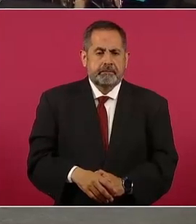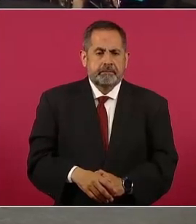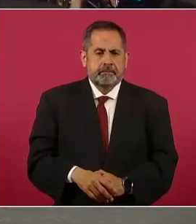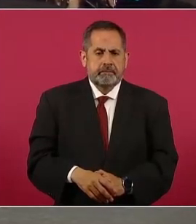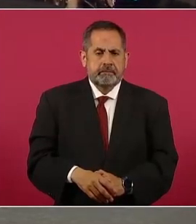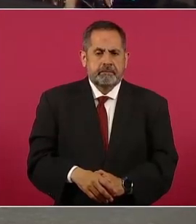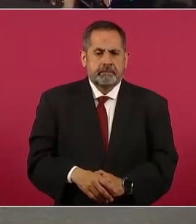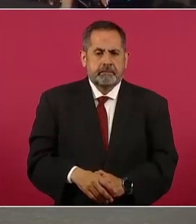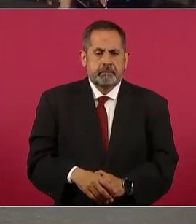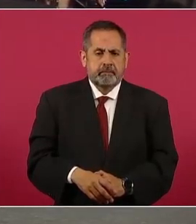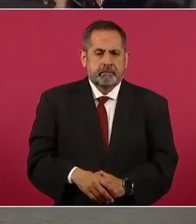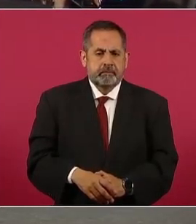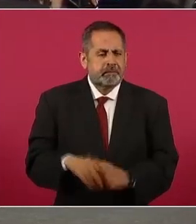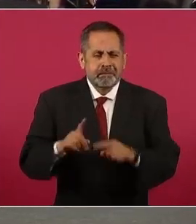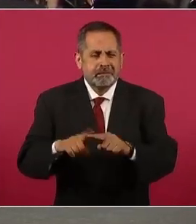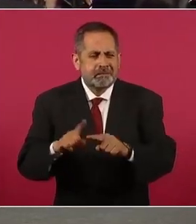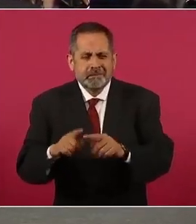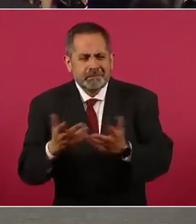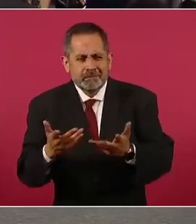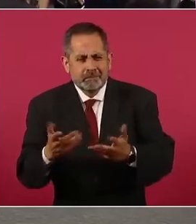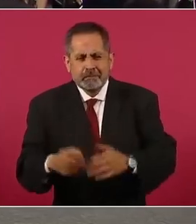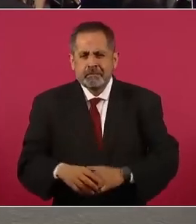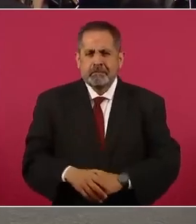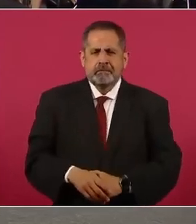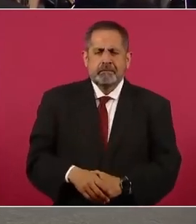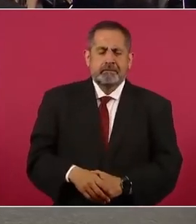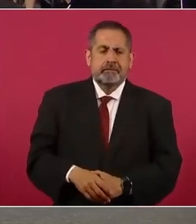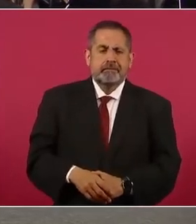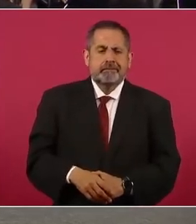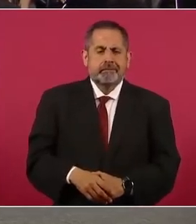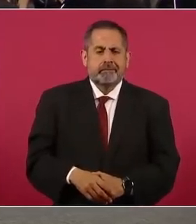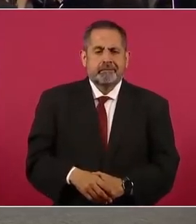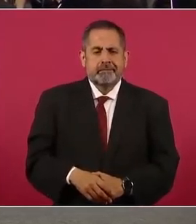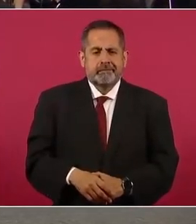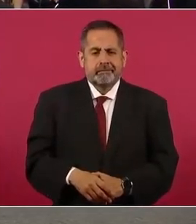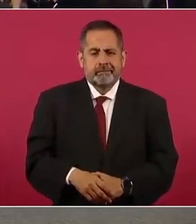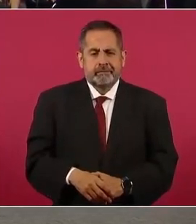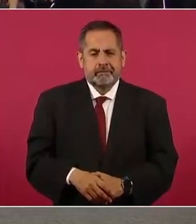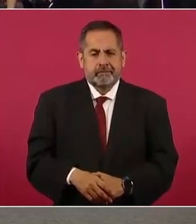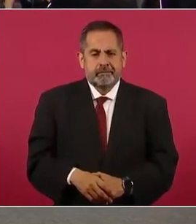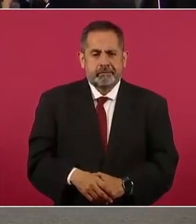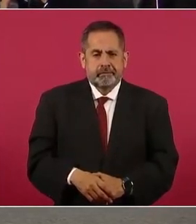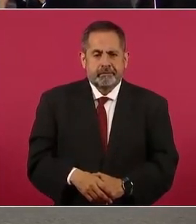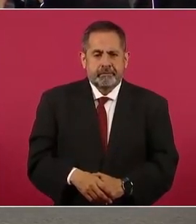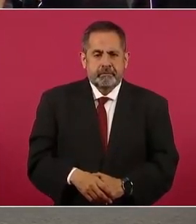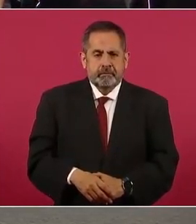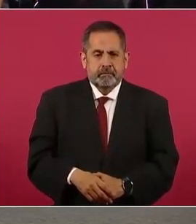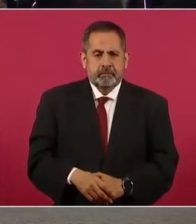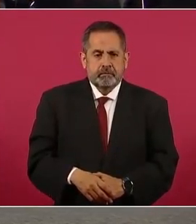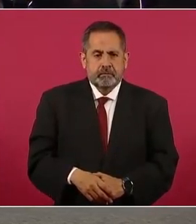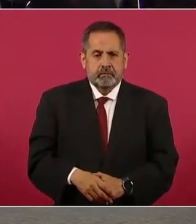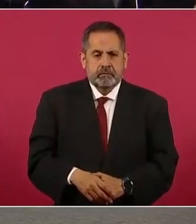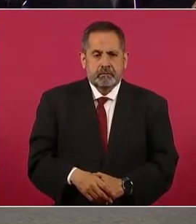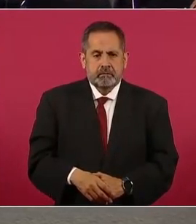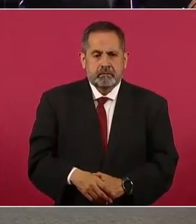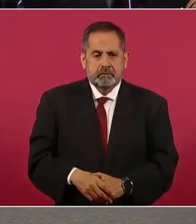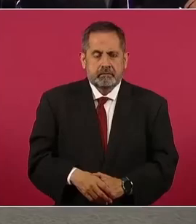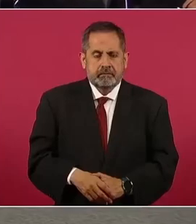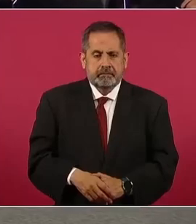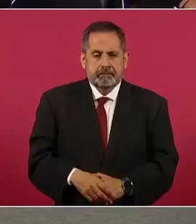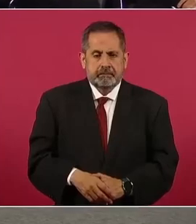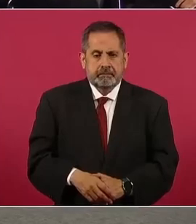¿Quiénes? Hicieron las transferencias, ¿cuáles fueron los contratos de servicios que se dieron al gobierno? A